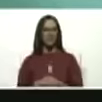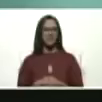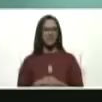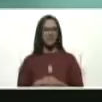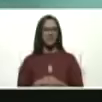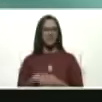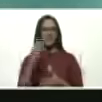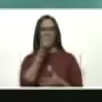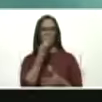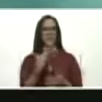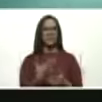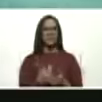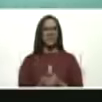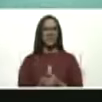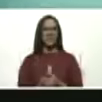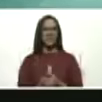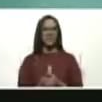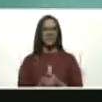Una belleza, Aide.